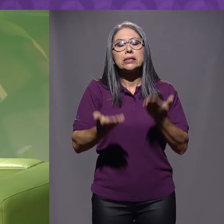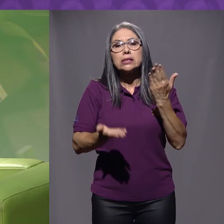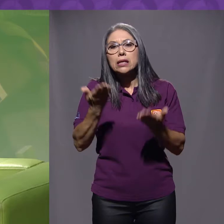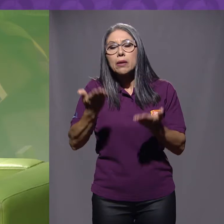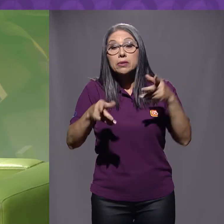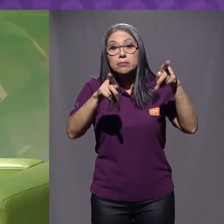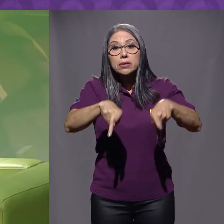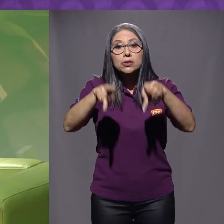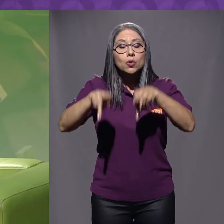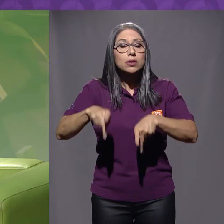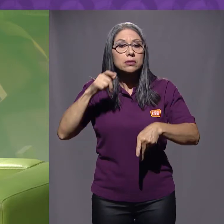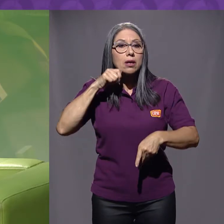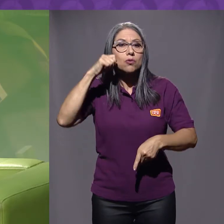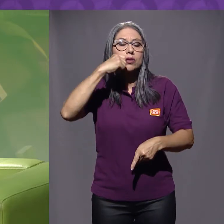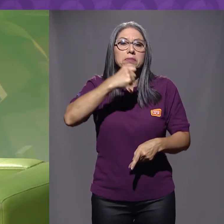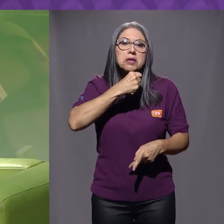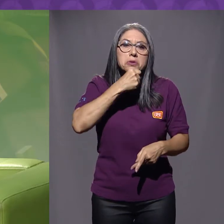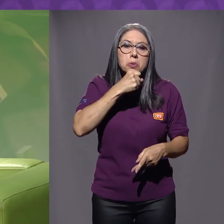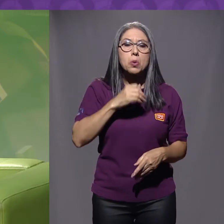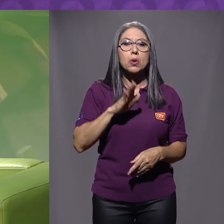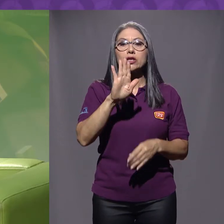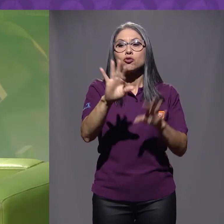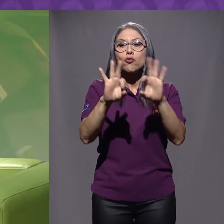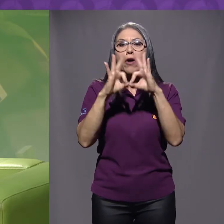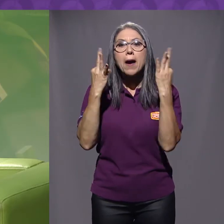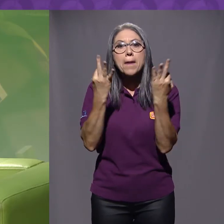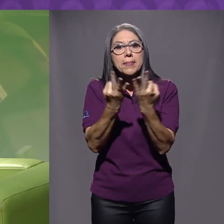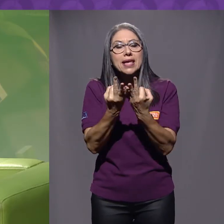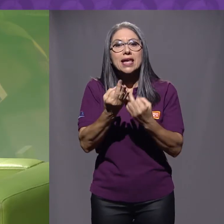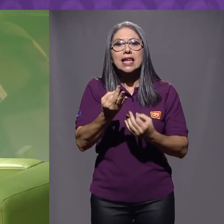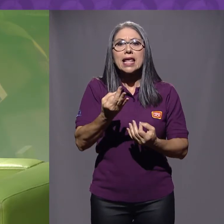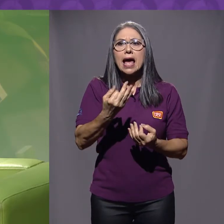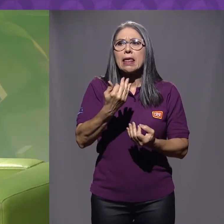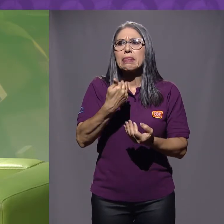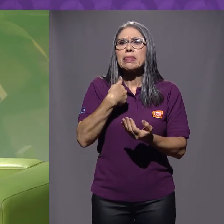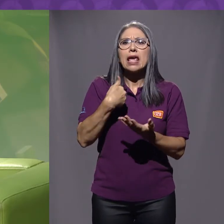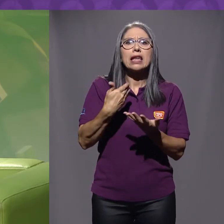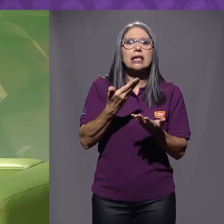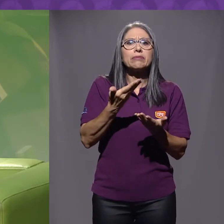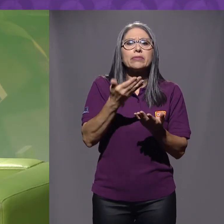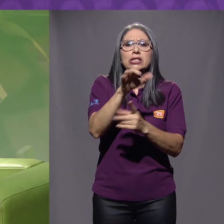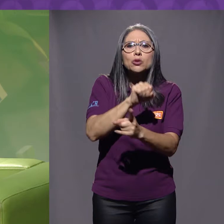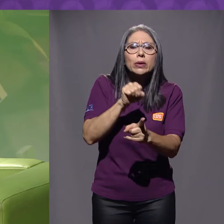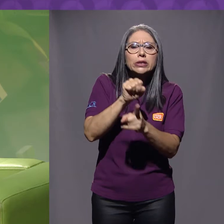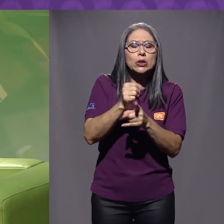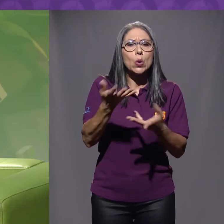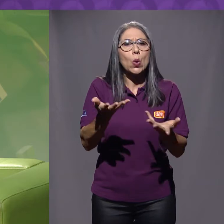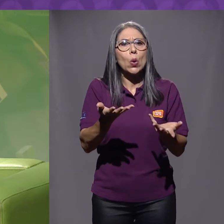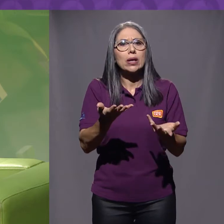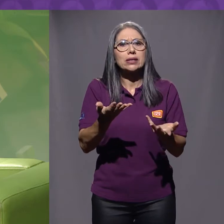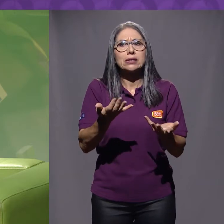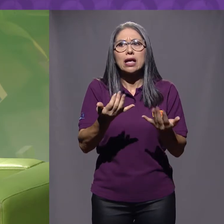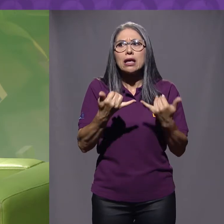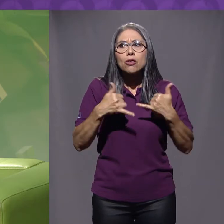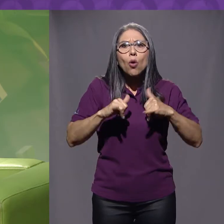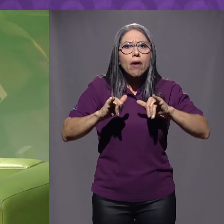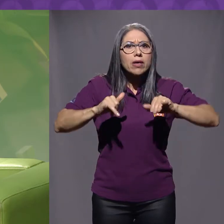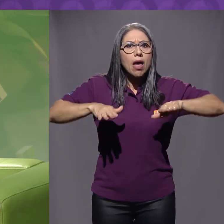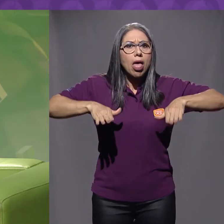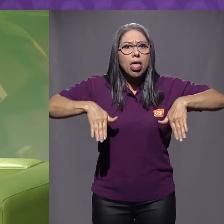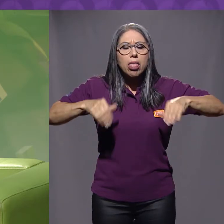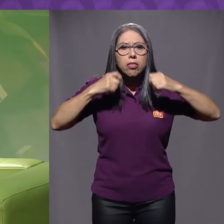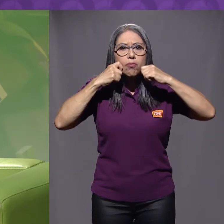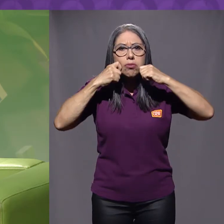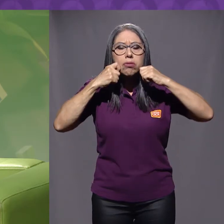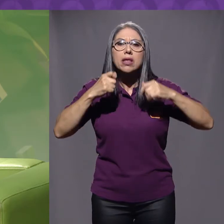adultas mayores y sus familiares, consultas médicas, no han realizado, ¿verdad?, en la presencialidad por este mismo temor, y que es